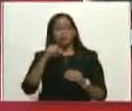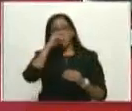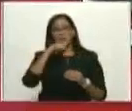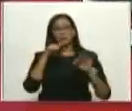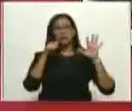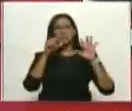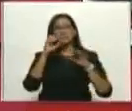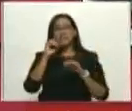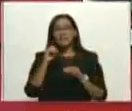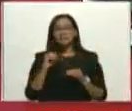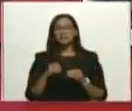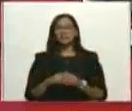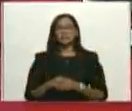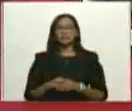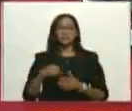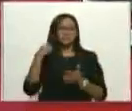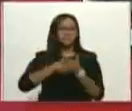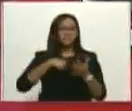60.